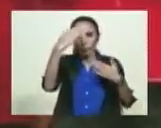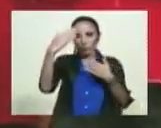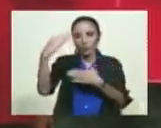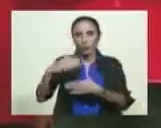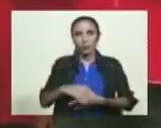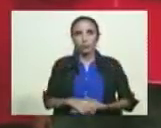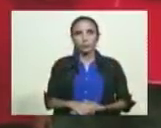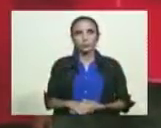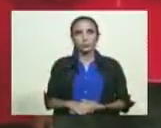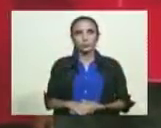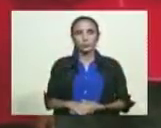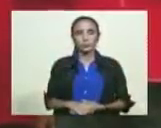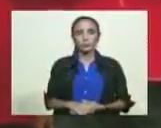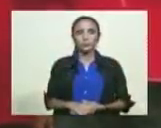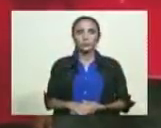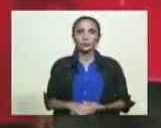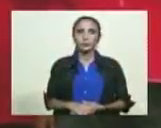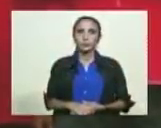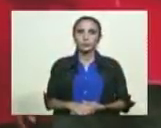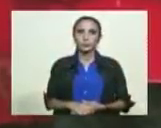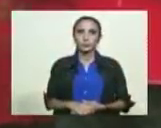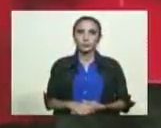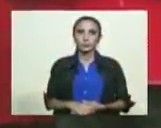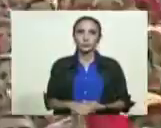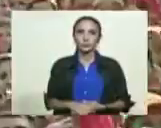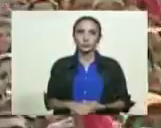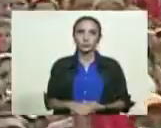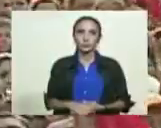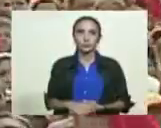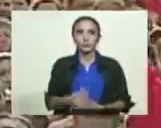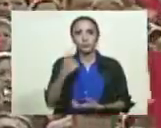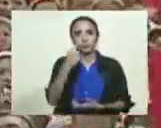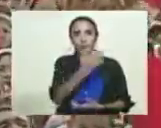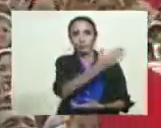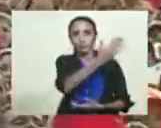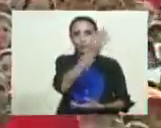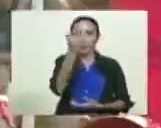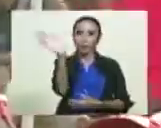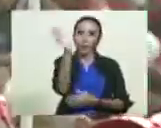al Partido Comunista de Venezuela, al Gallo Rojo,